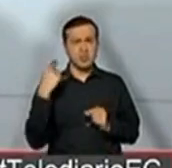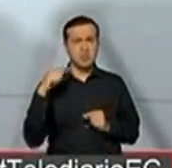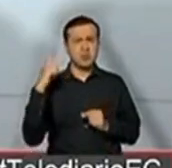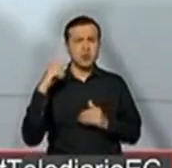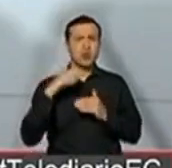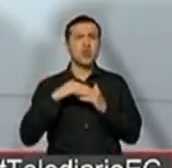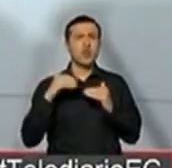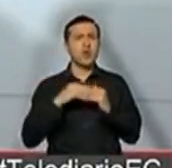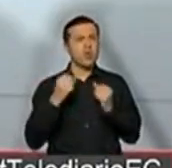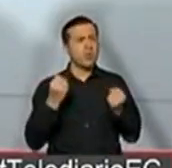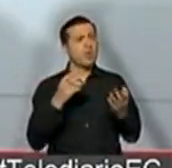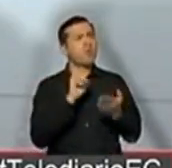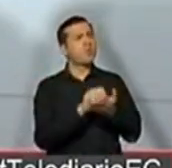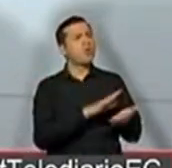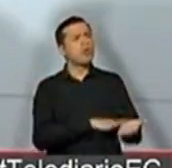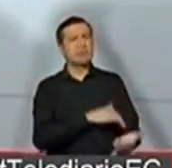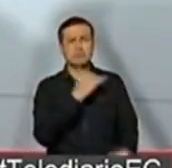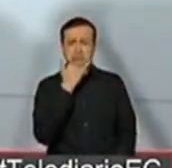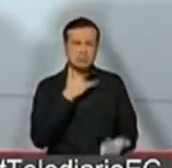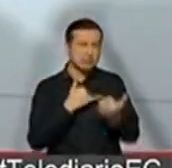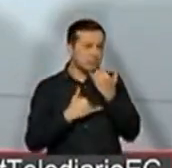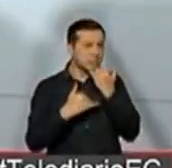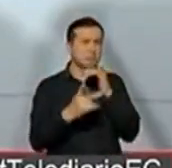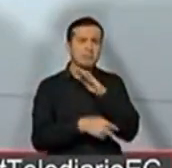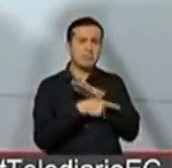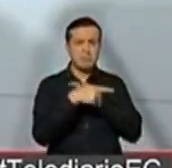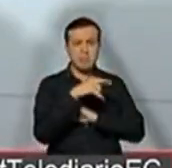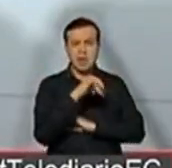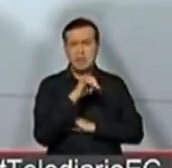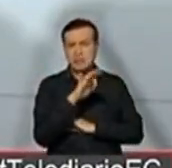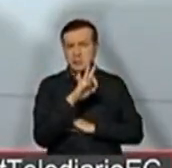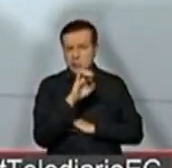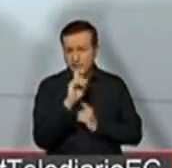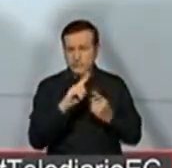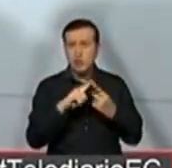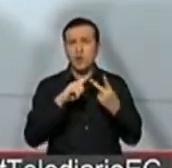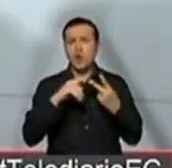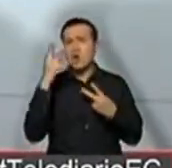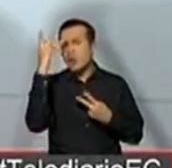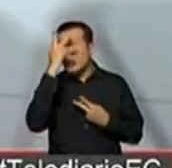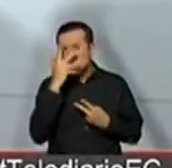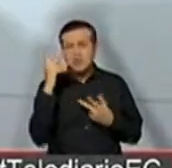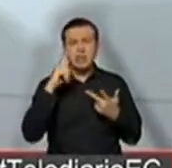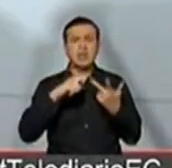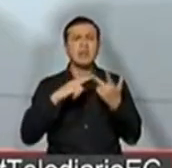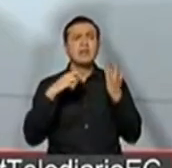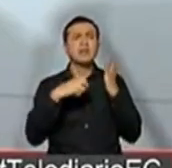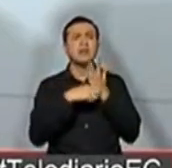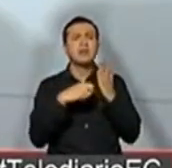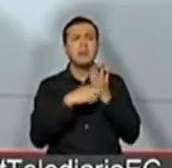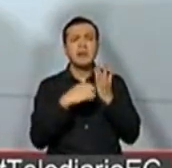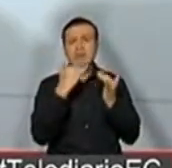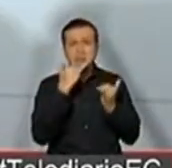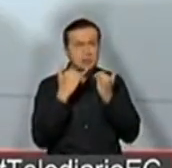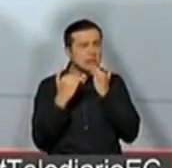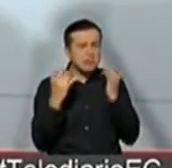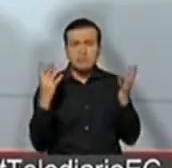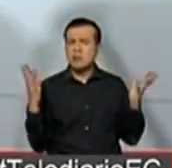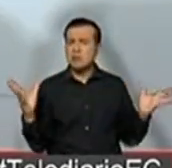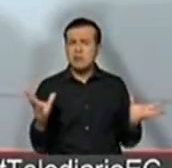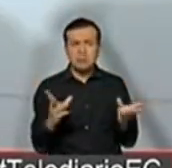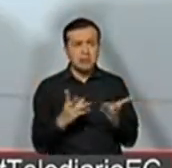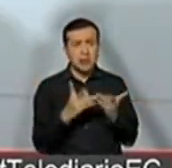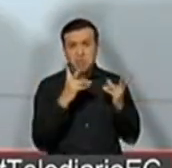de dólares en proyectos absurdos, la refinería del Pacífico, la refinería de Esmeraldas, los terminales mal hechos. Para que